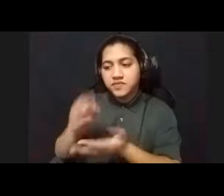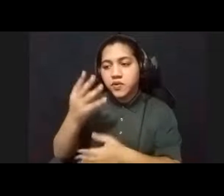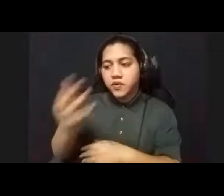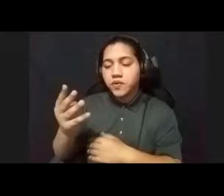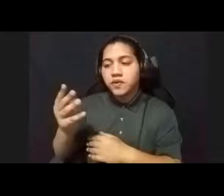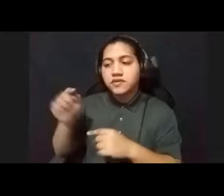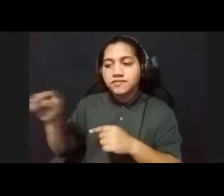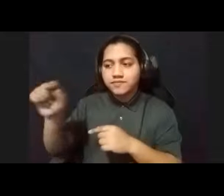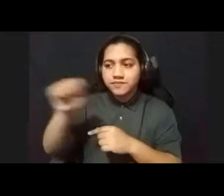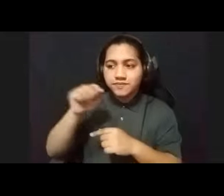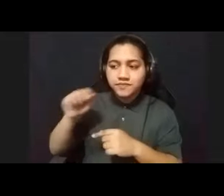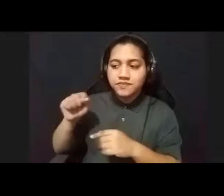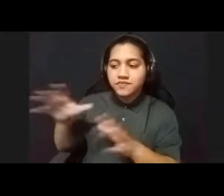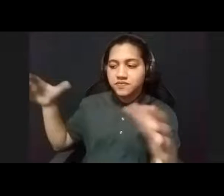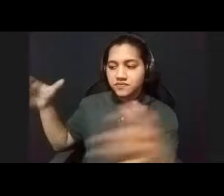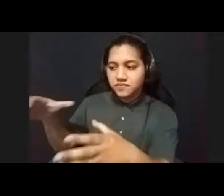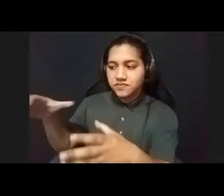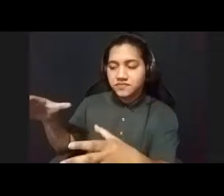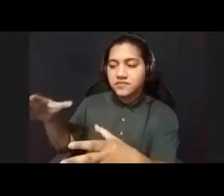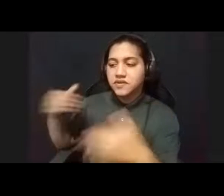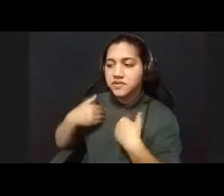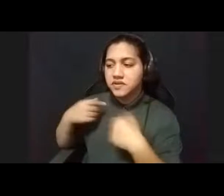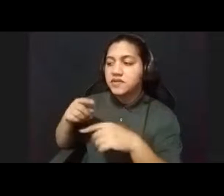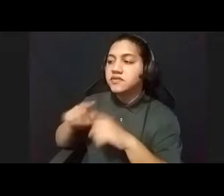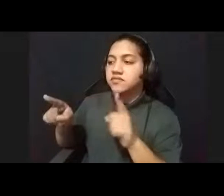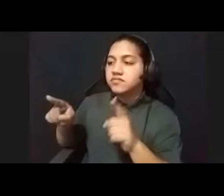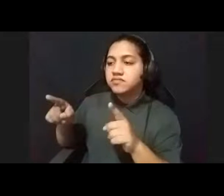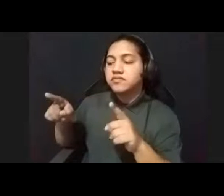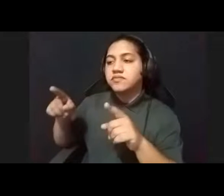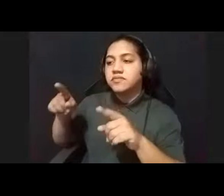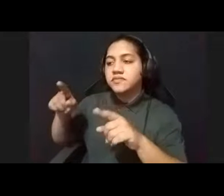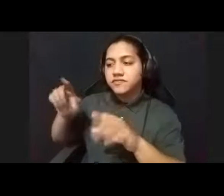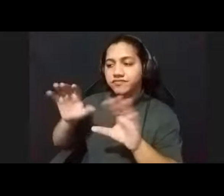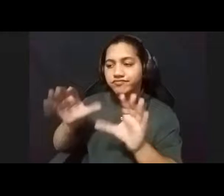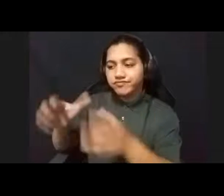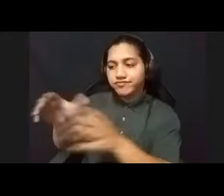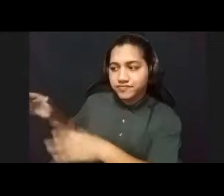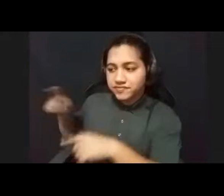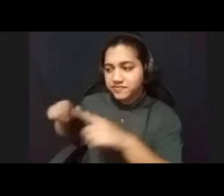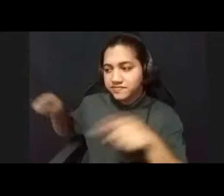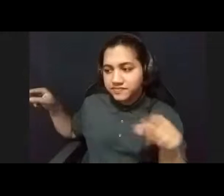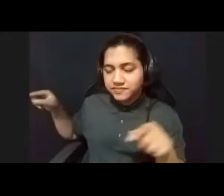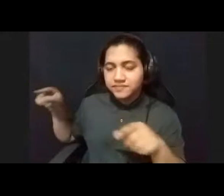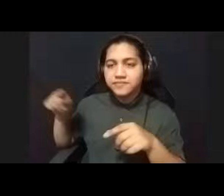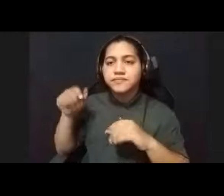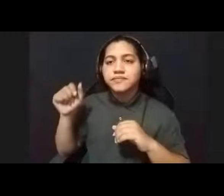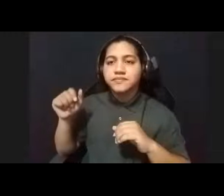individuos de una misma especie, raza y condición, aunque de distinta tribu. Pero, ¿a dónde